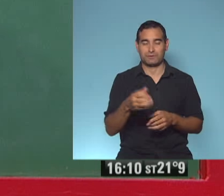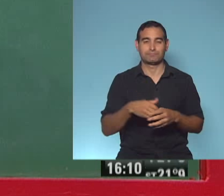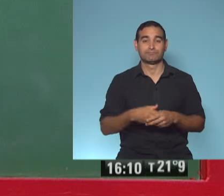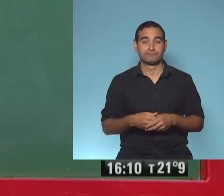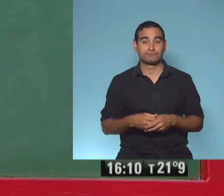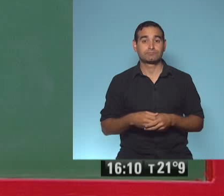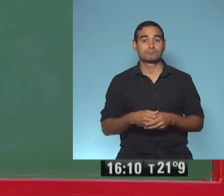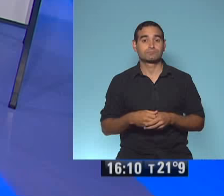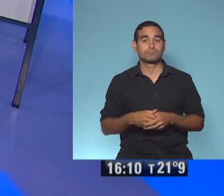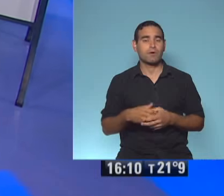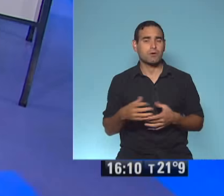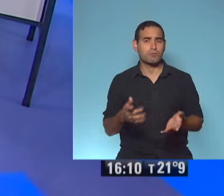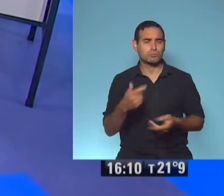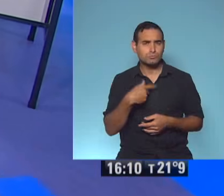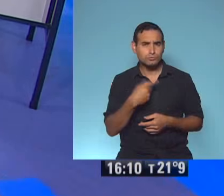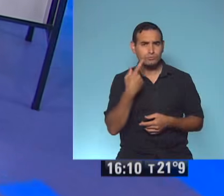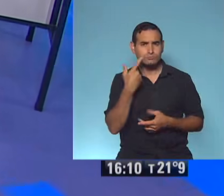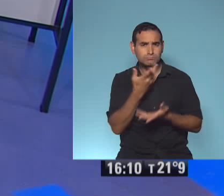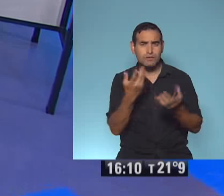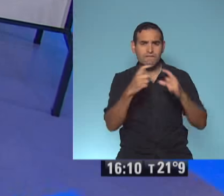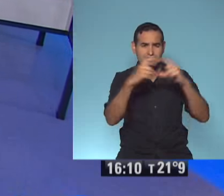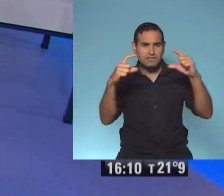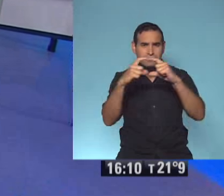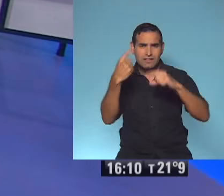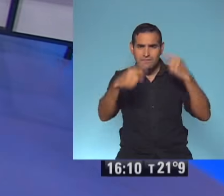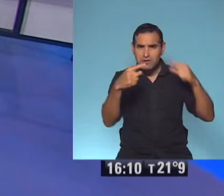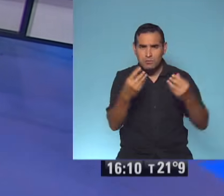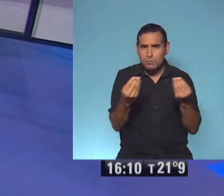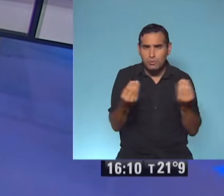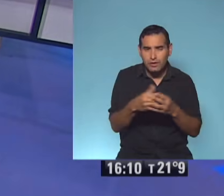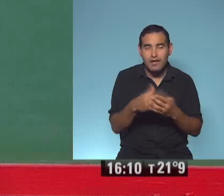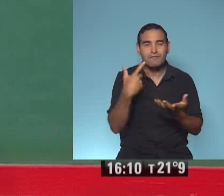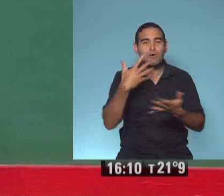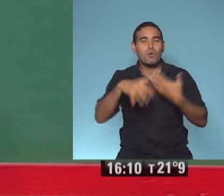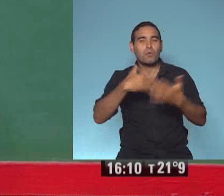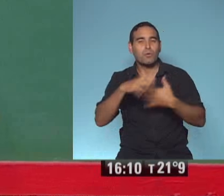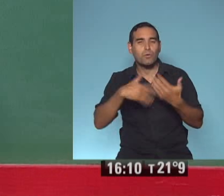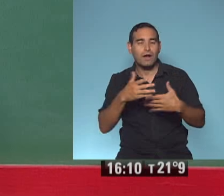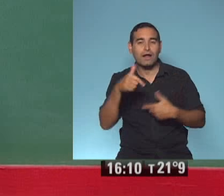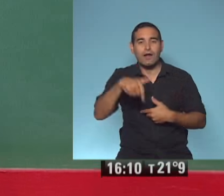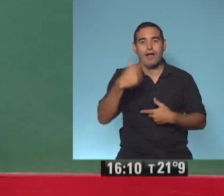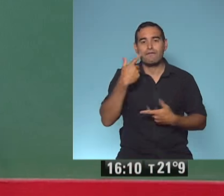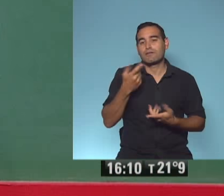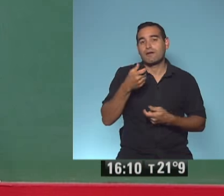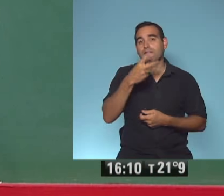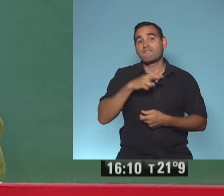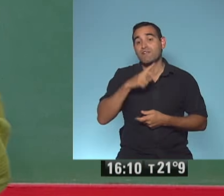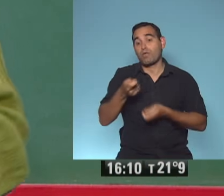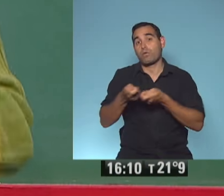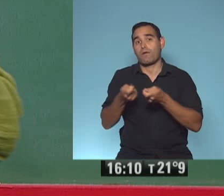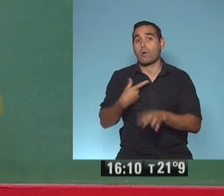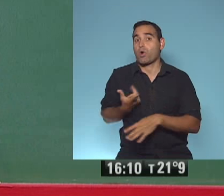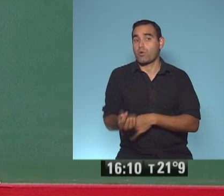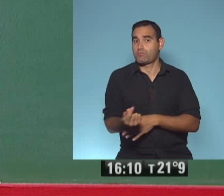Bueno, ¿por qué les estoy mostrando los billetes? Porque vamos a jugar a que vamos a comprar a una verdulería.